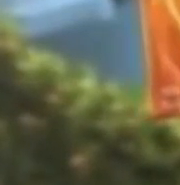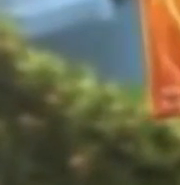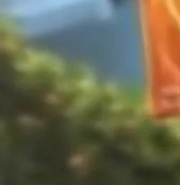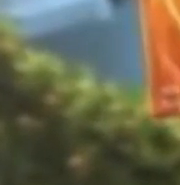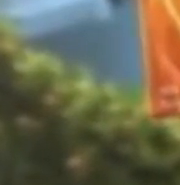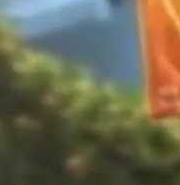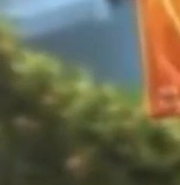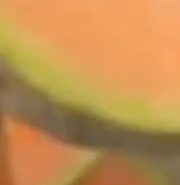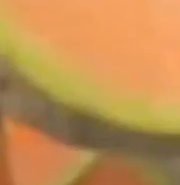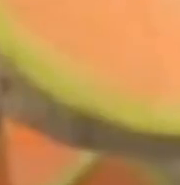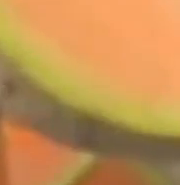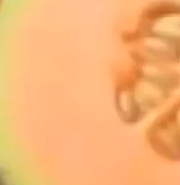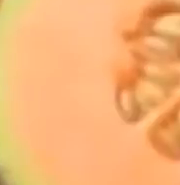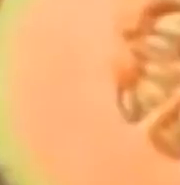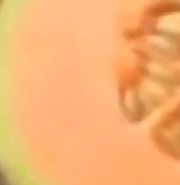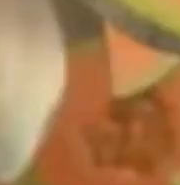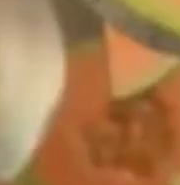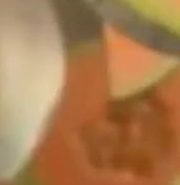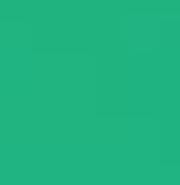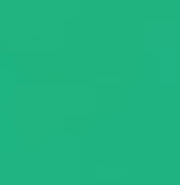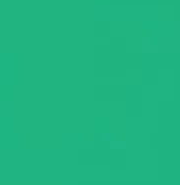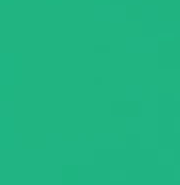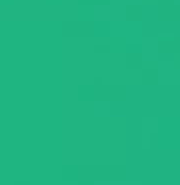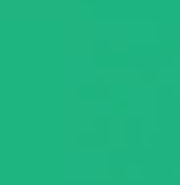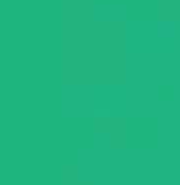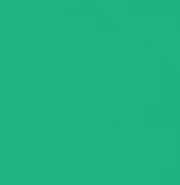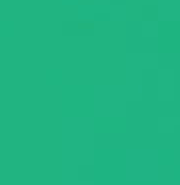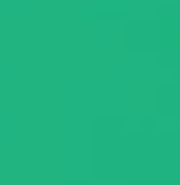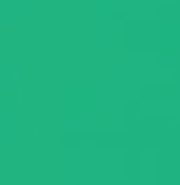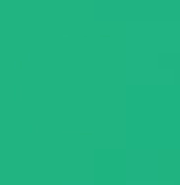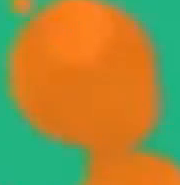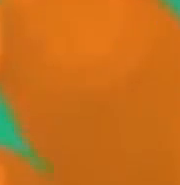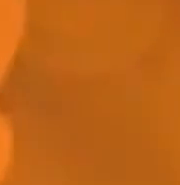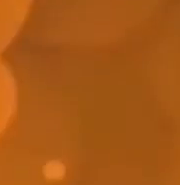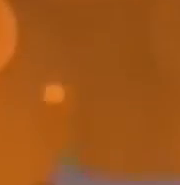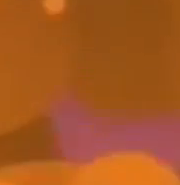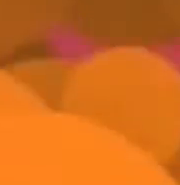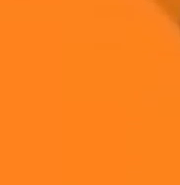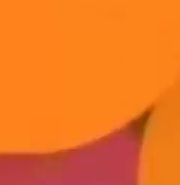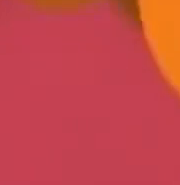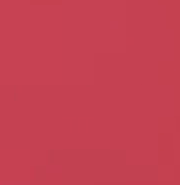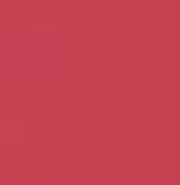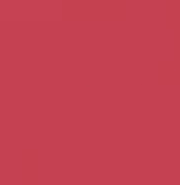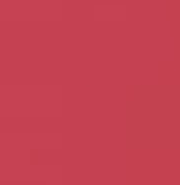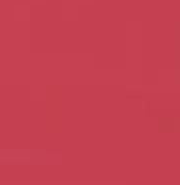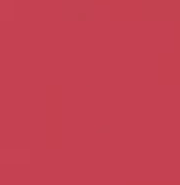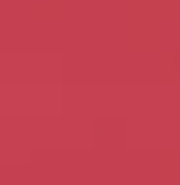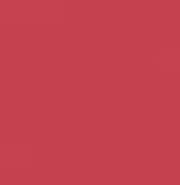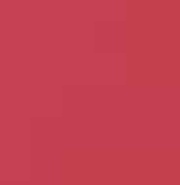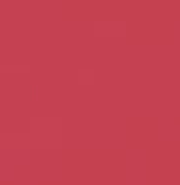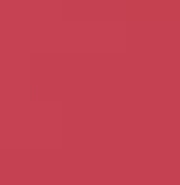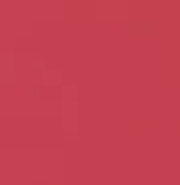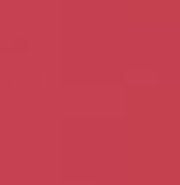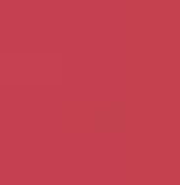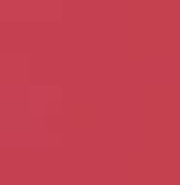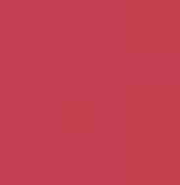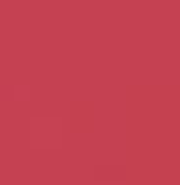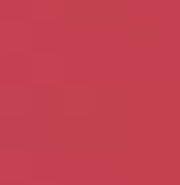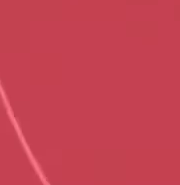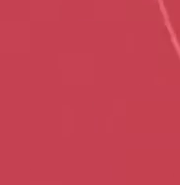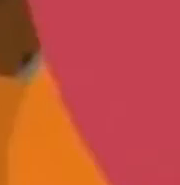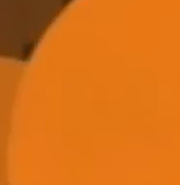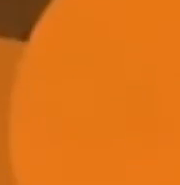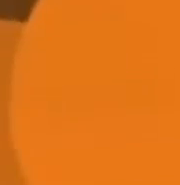solo 500 pesos. Boca, boca, boca. Estás viendo las